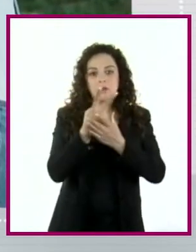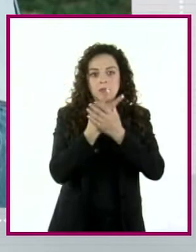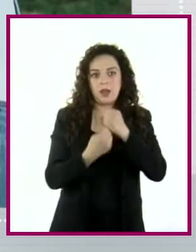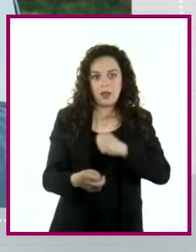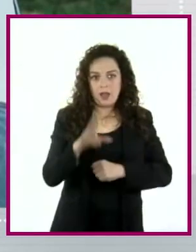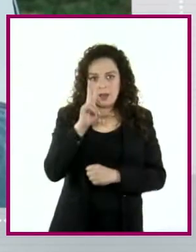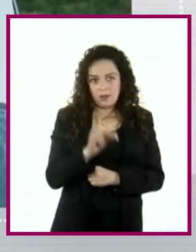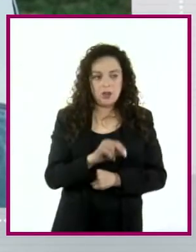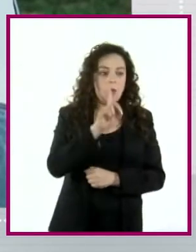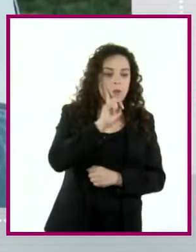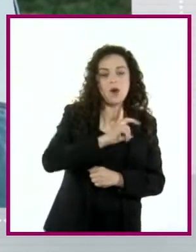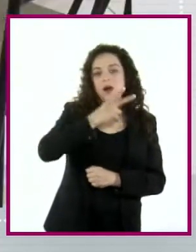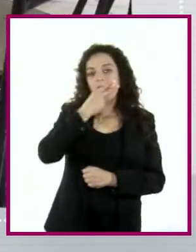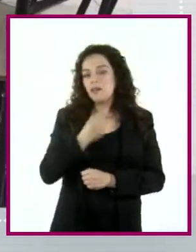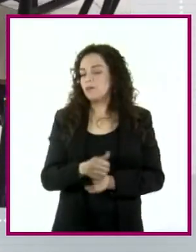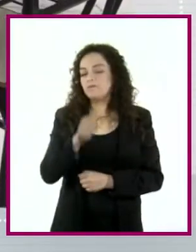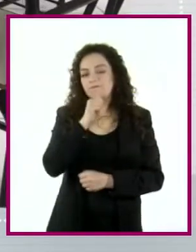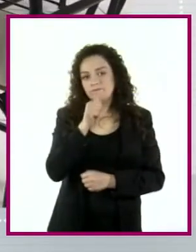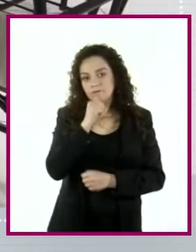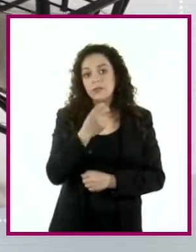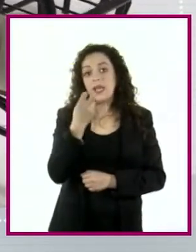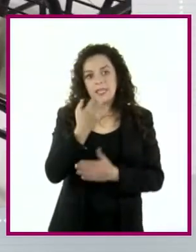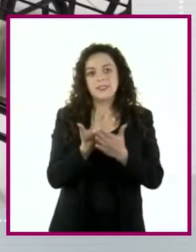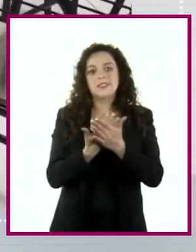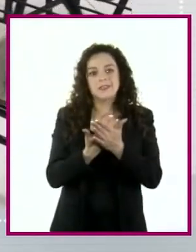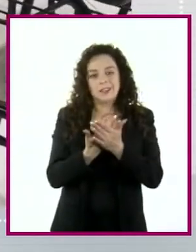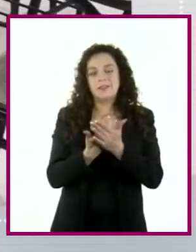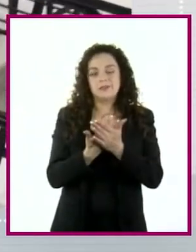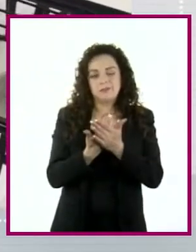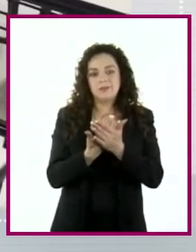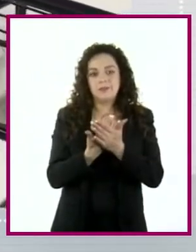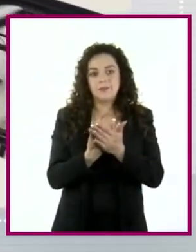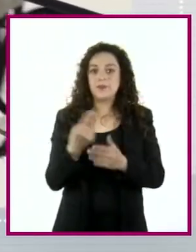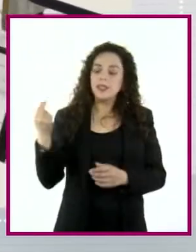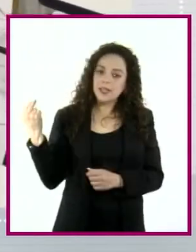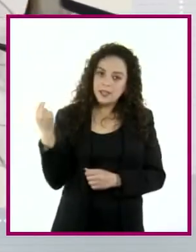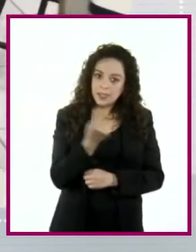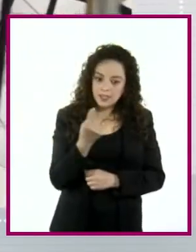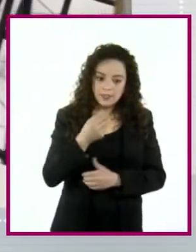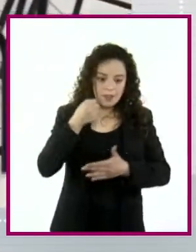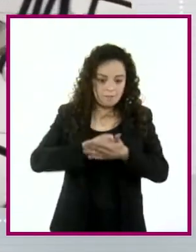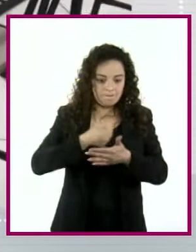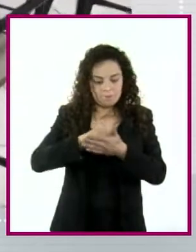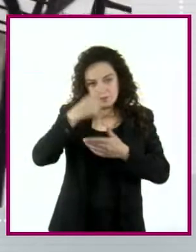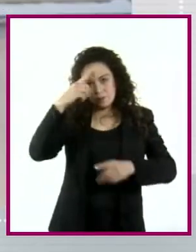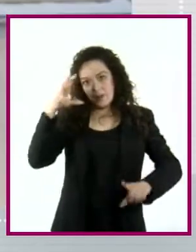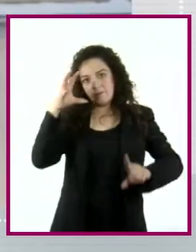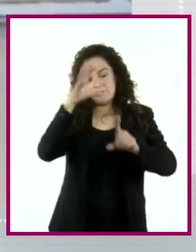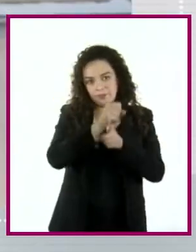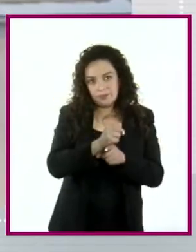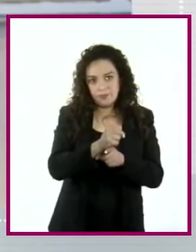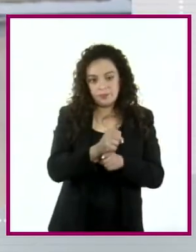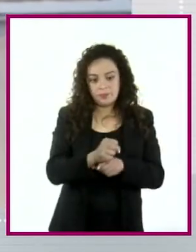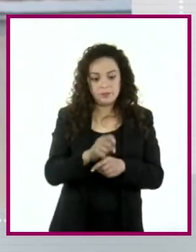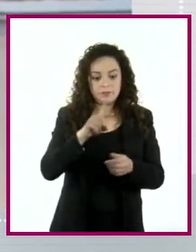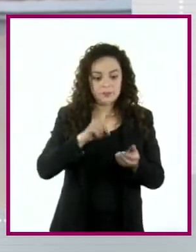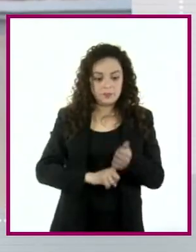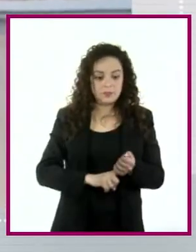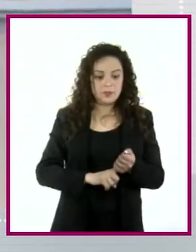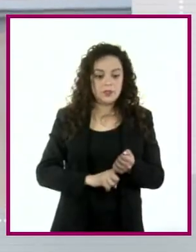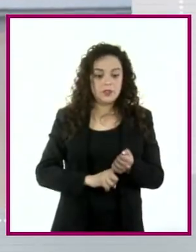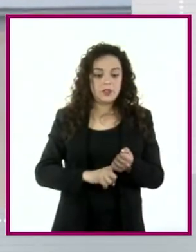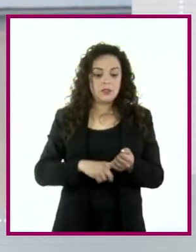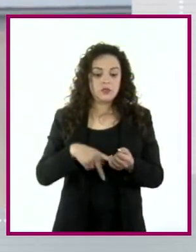género. Ese es un siguiente reto. Pues necesitamos que el sistema educativo